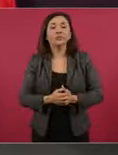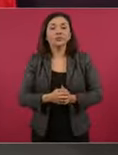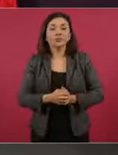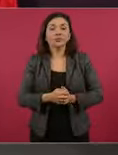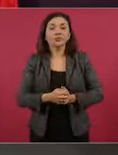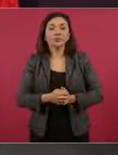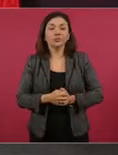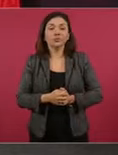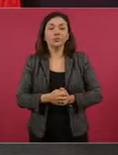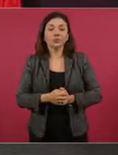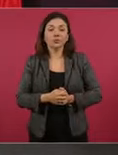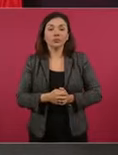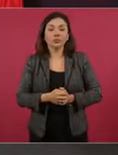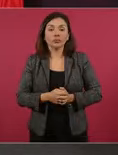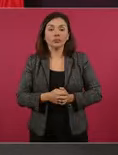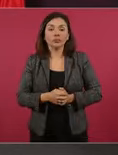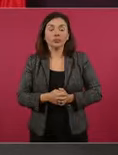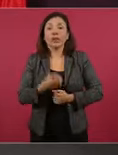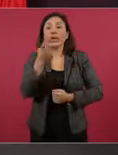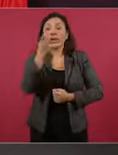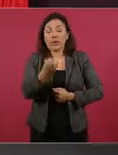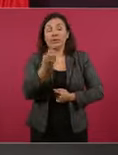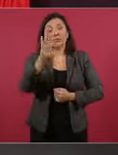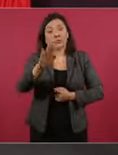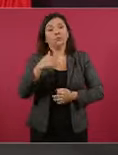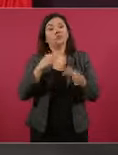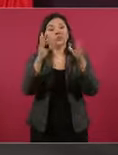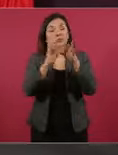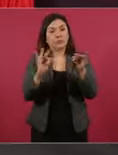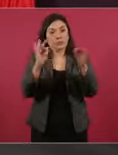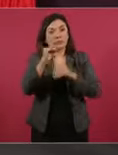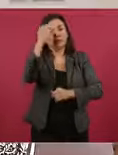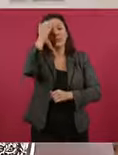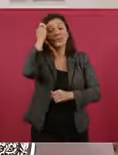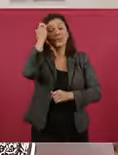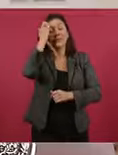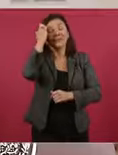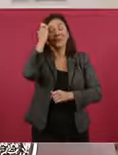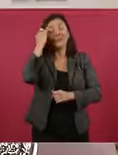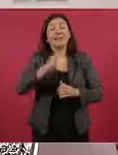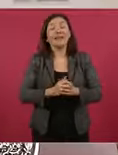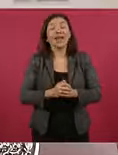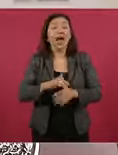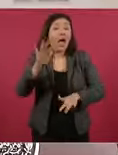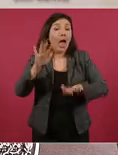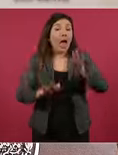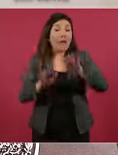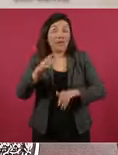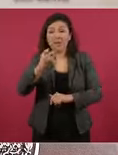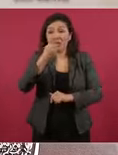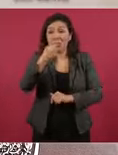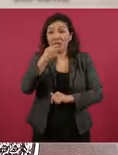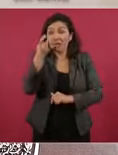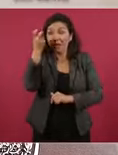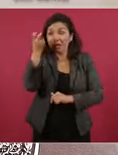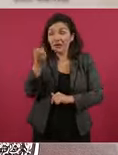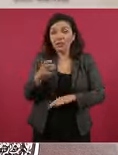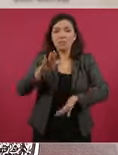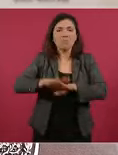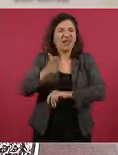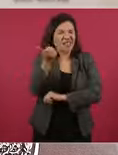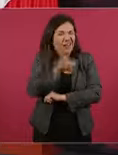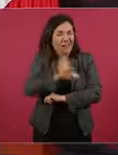Que aquí también aclaró algo. Son en algunos casos muy caras. Así es.